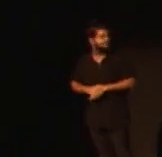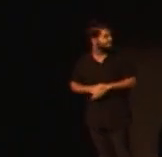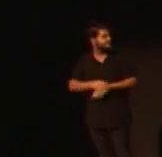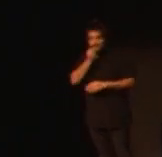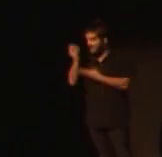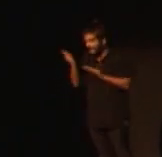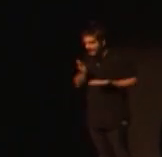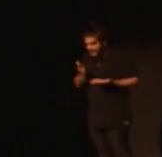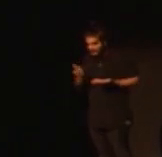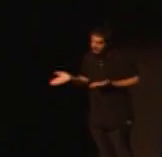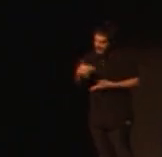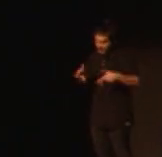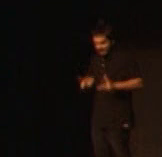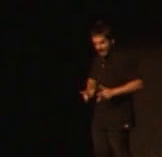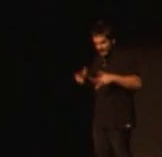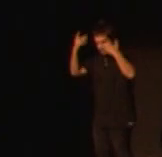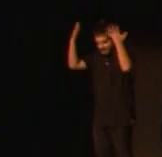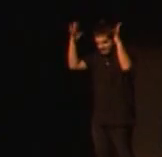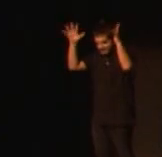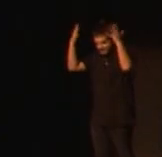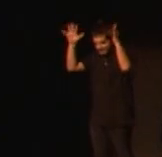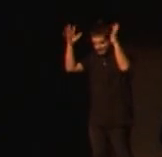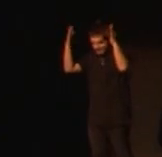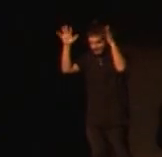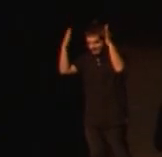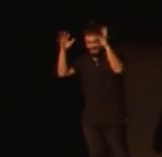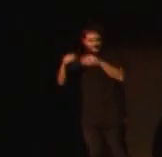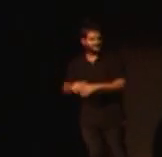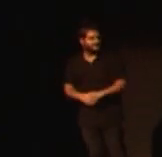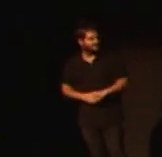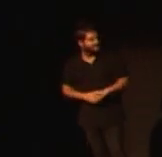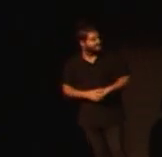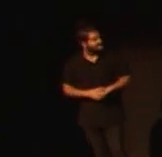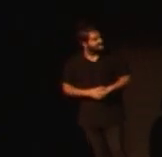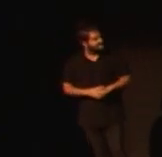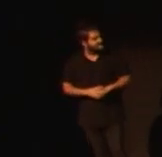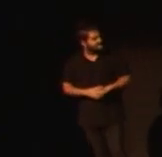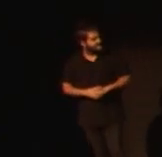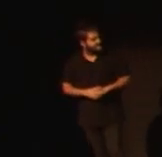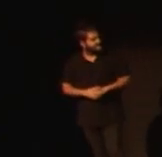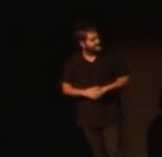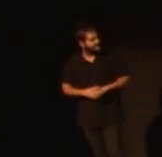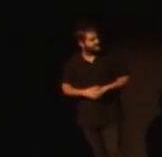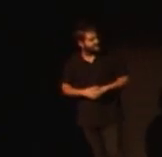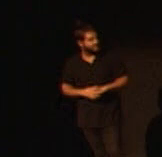banco. Nosotras. Aquí a la estación, sentados, por favor. Aquí. Muy bien.